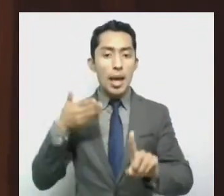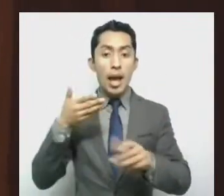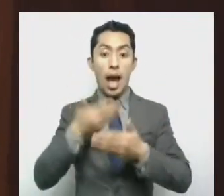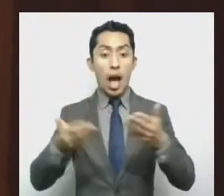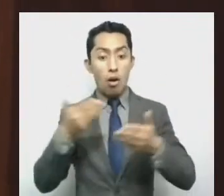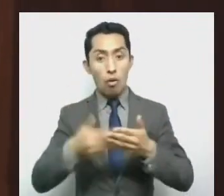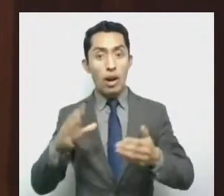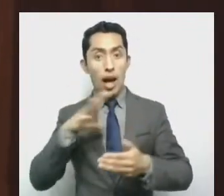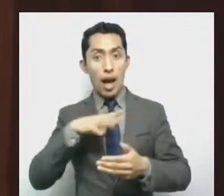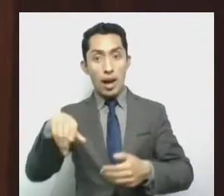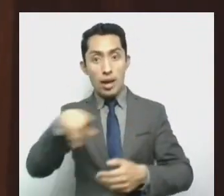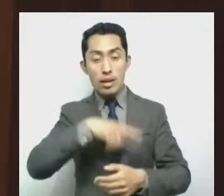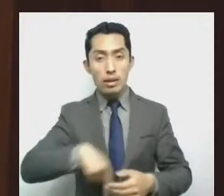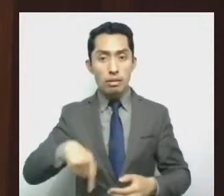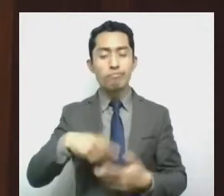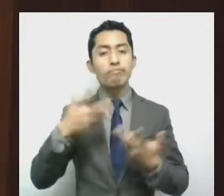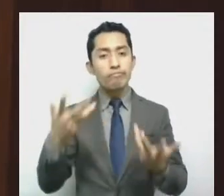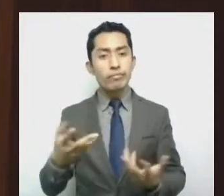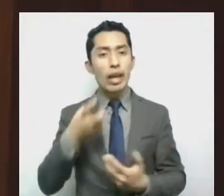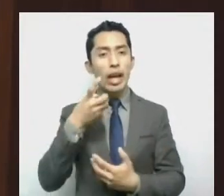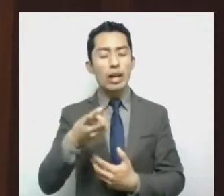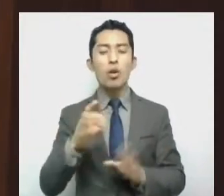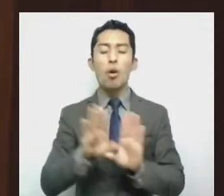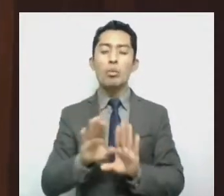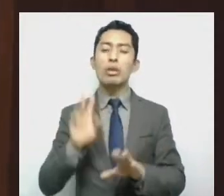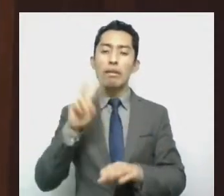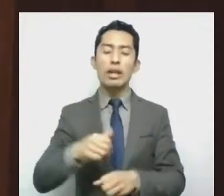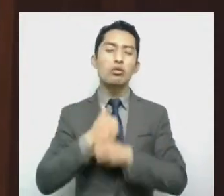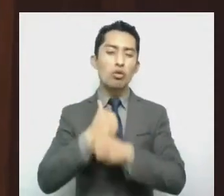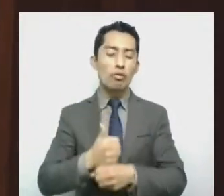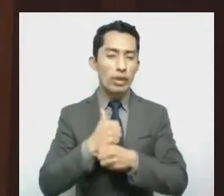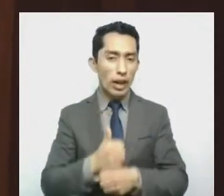ha tenido que venir sufriendo y cumpliendo.